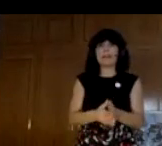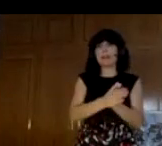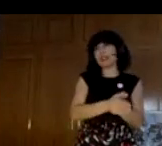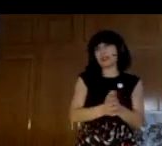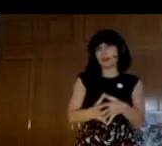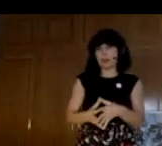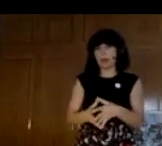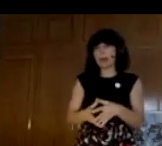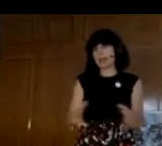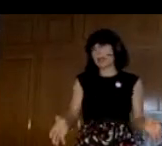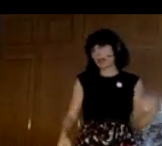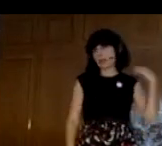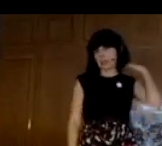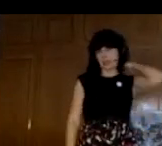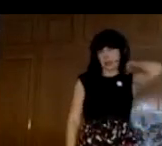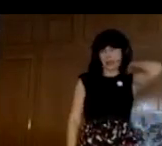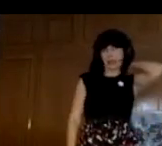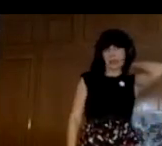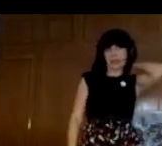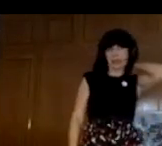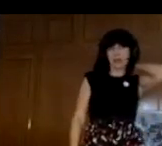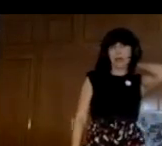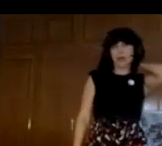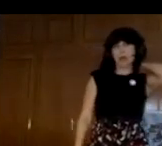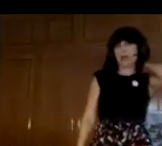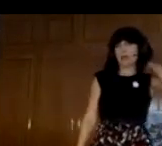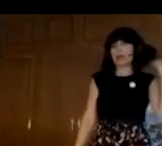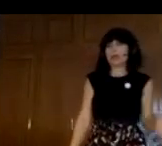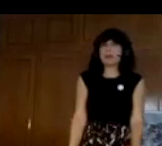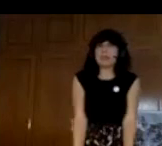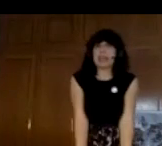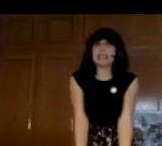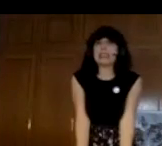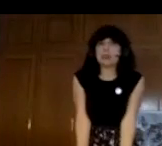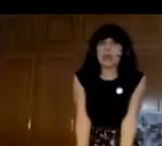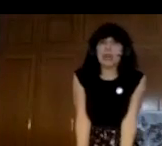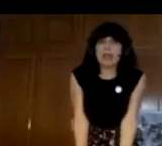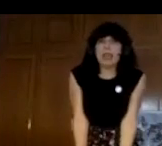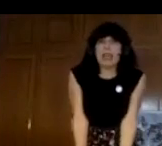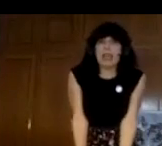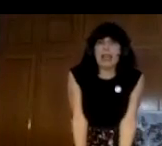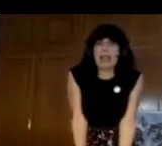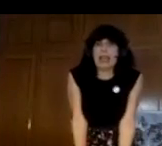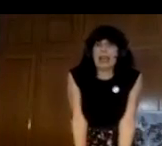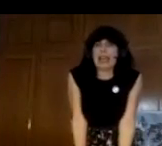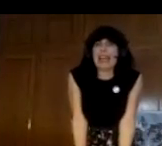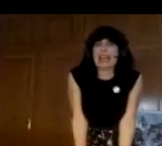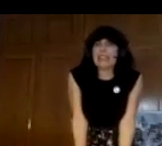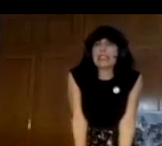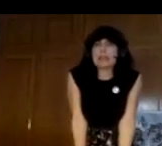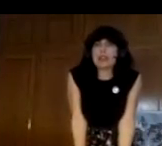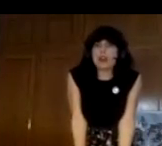mierda que no se solucionó y que ahora nos está explotando en la cara, ¿no? Porque el coronavirus es sin duda